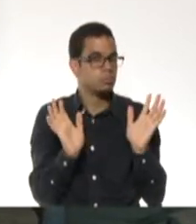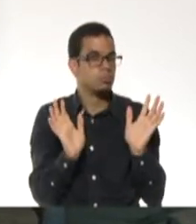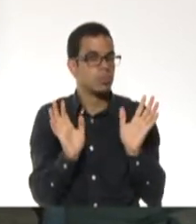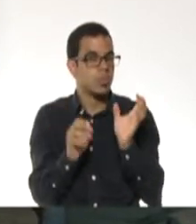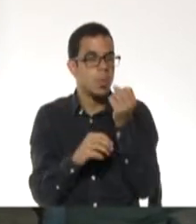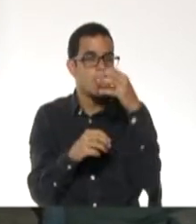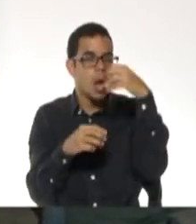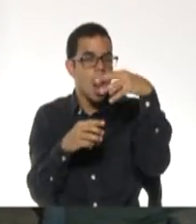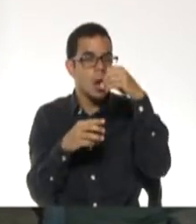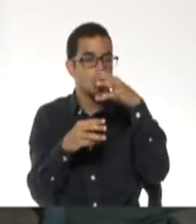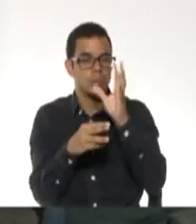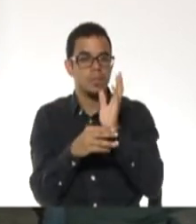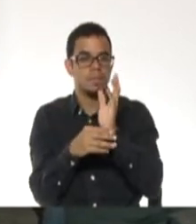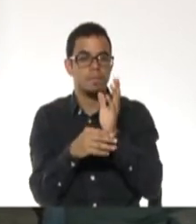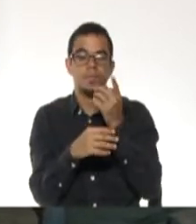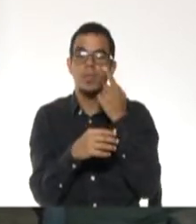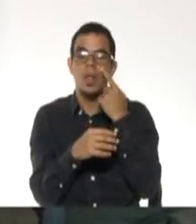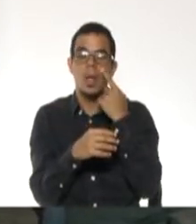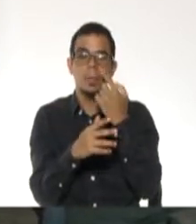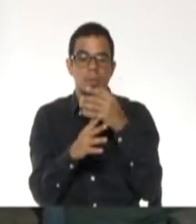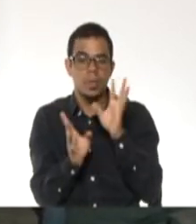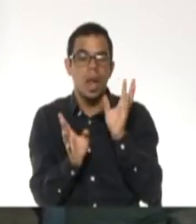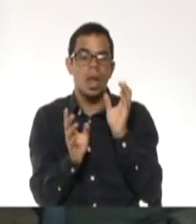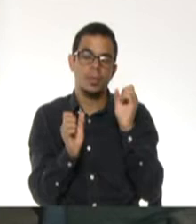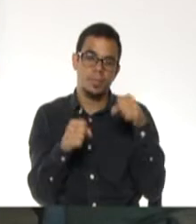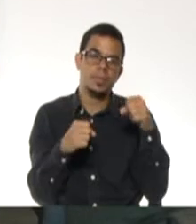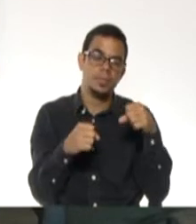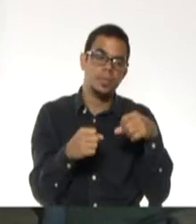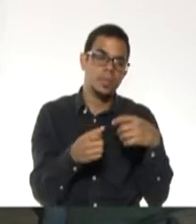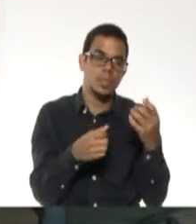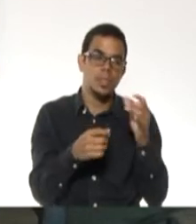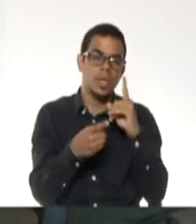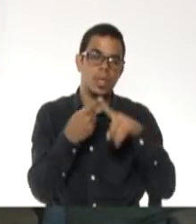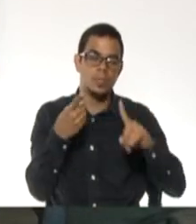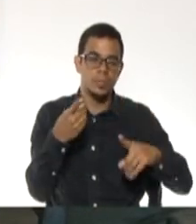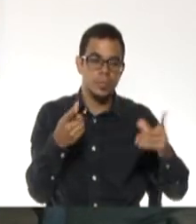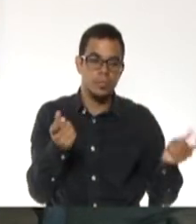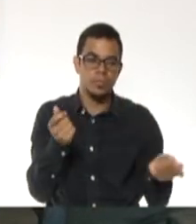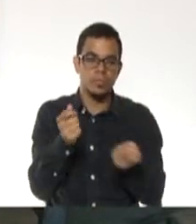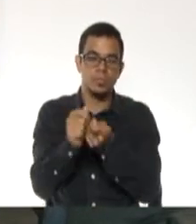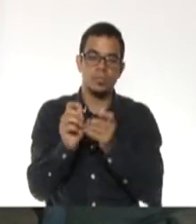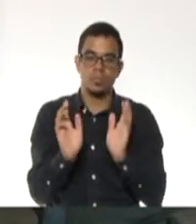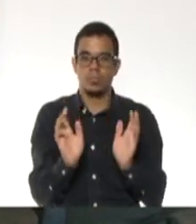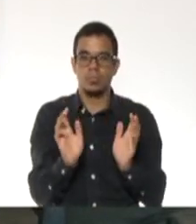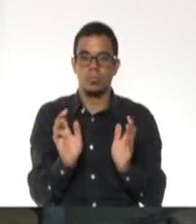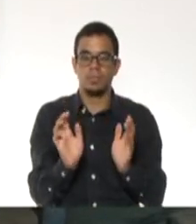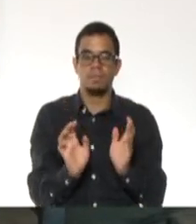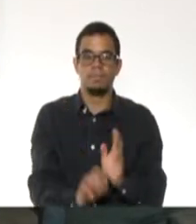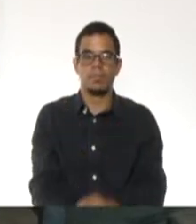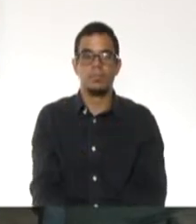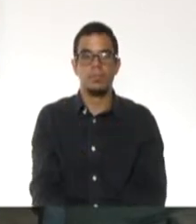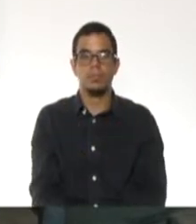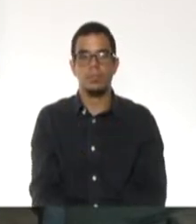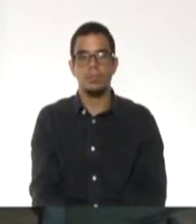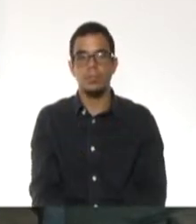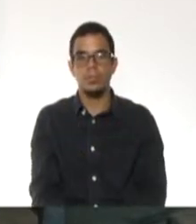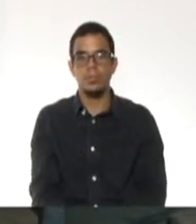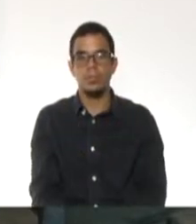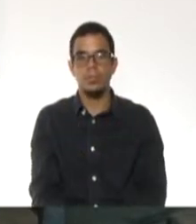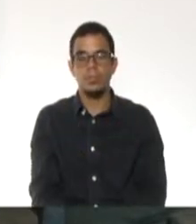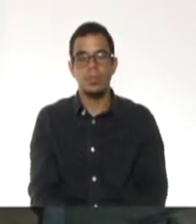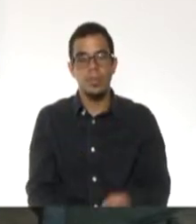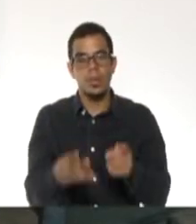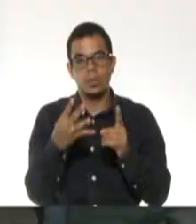Y tenemos acá este dispositivo que se conoce como